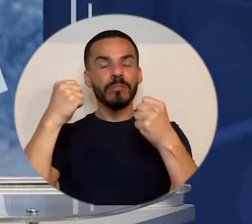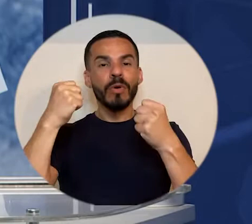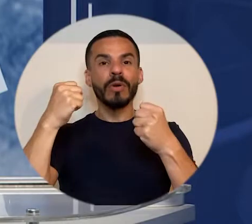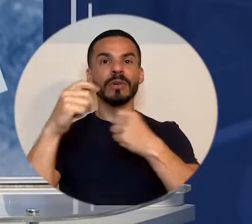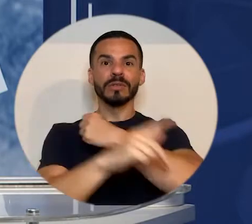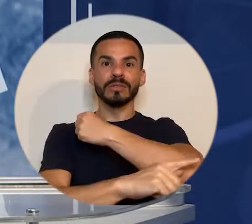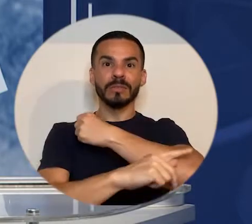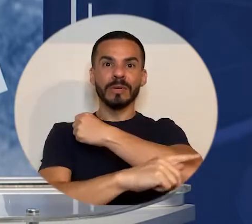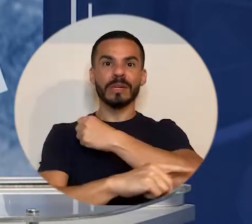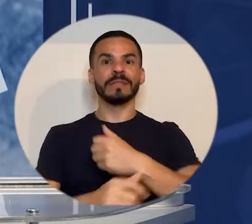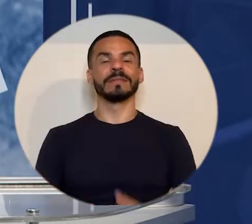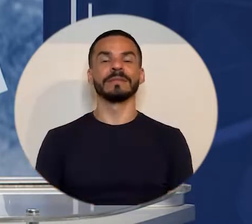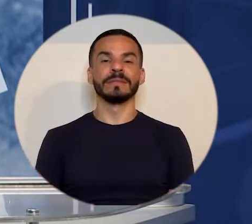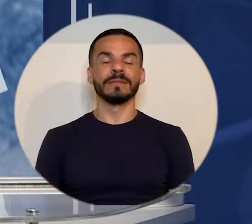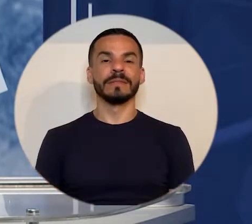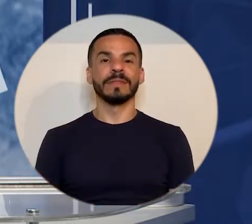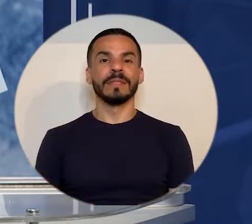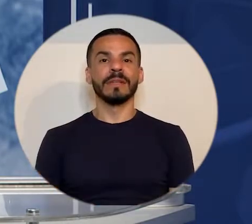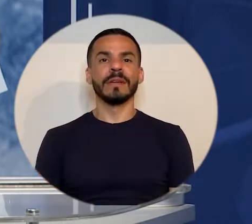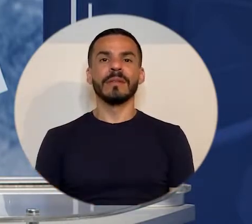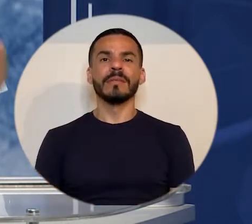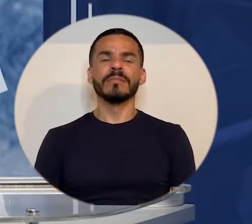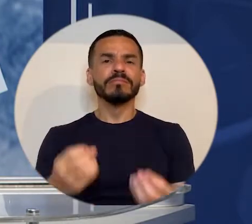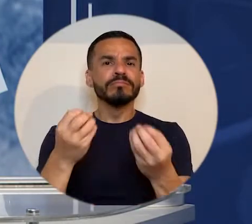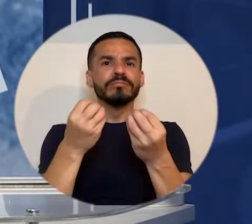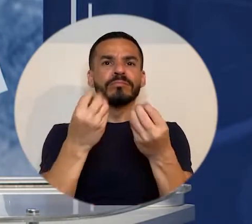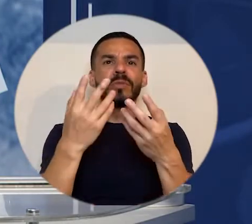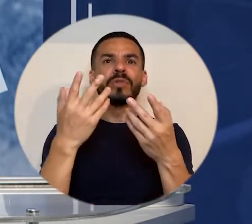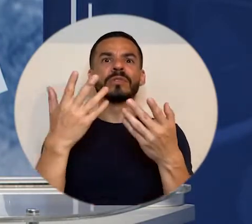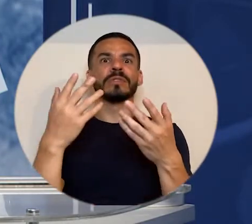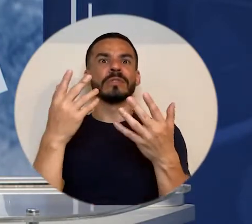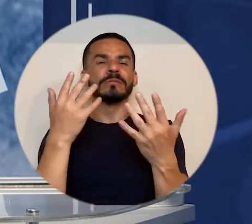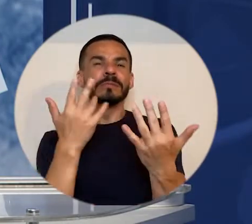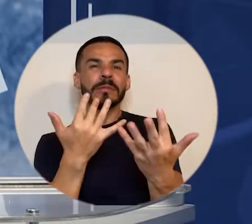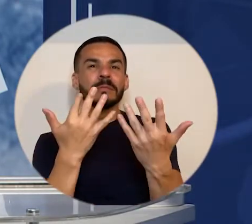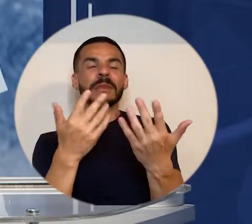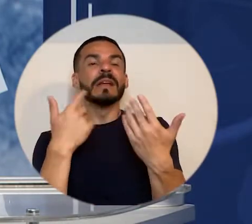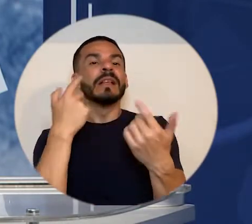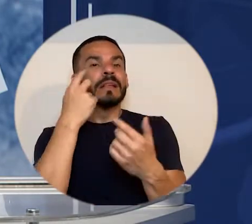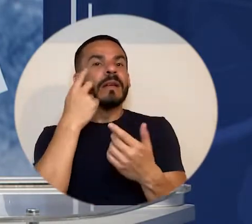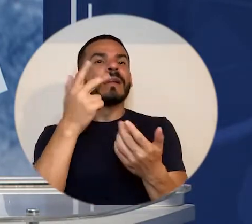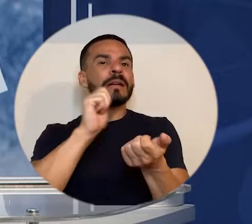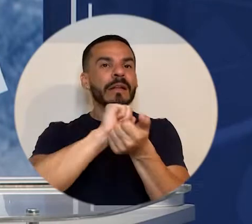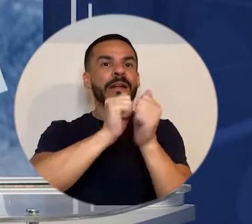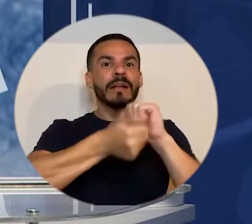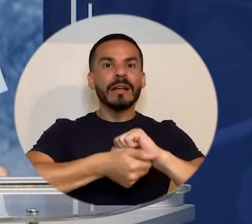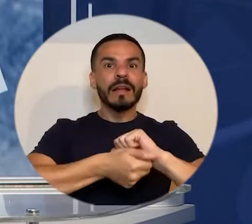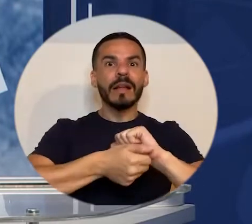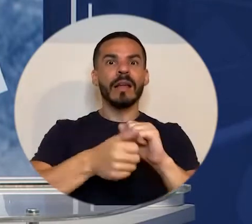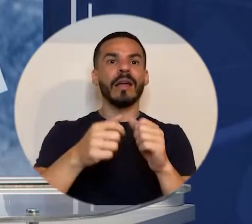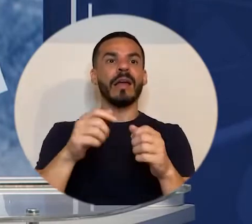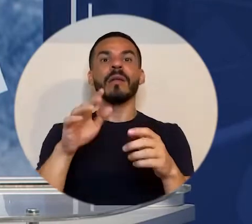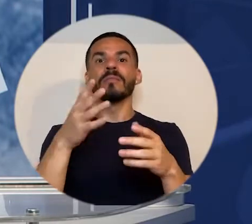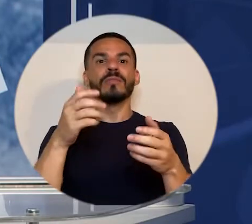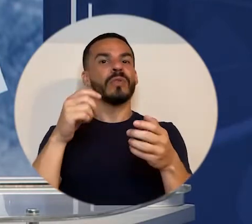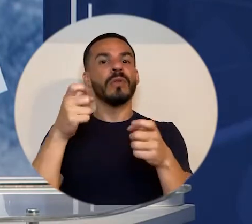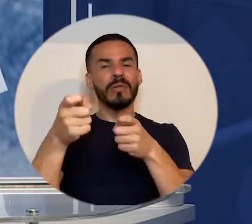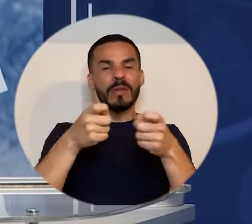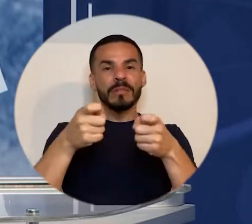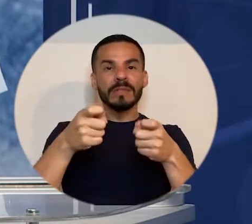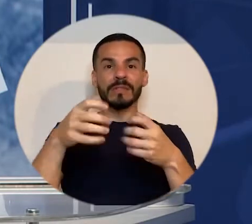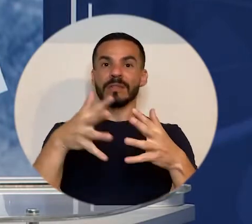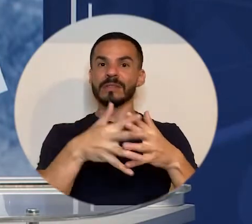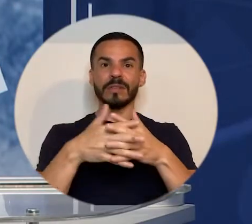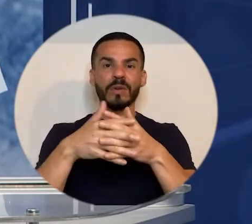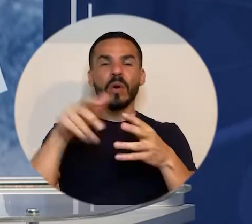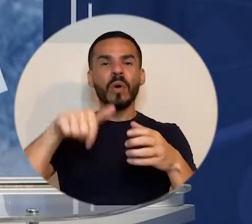del continente americano y había mucha expectativa en el marco de este cambio de timón en los Estados Unidos. Hoy vamos